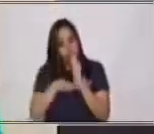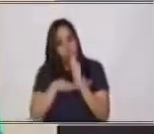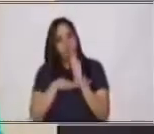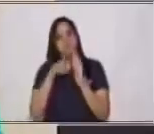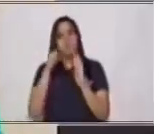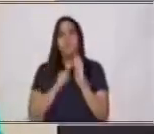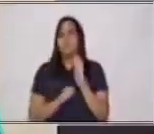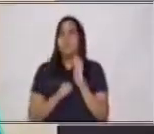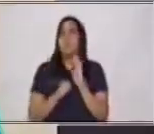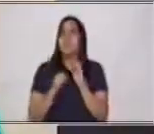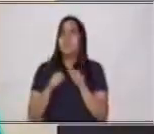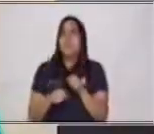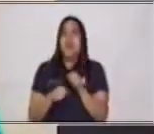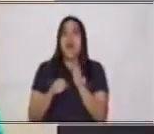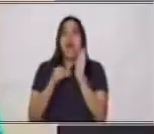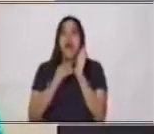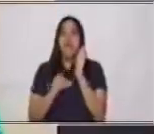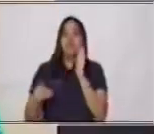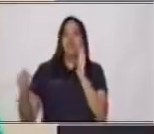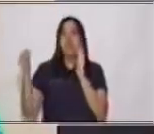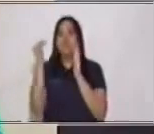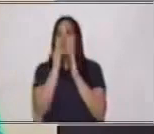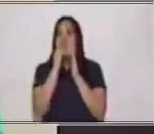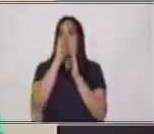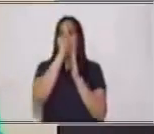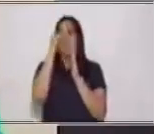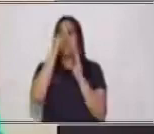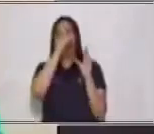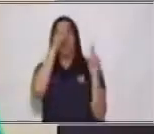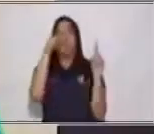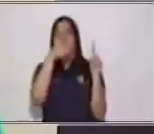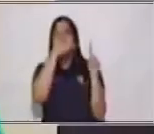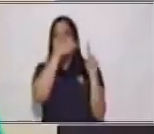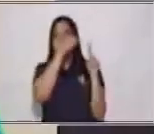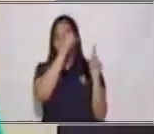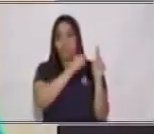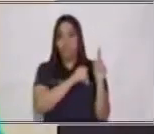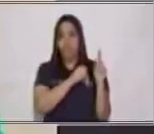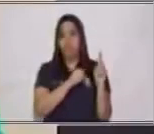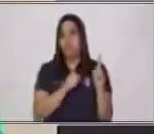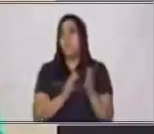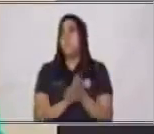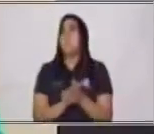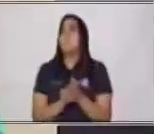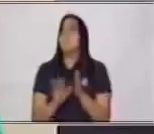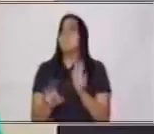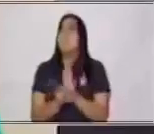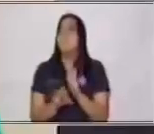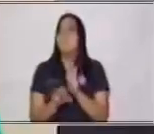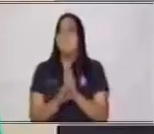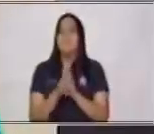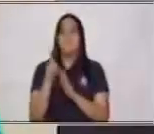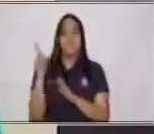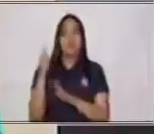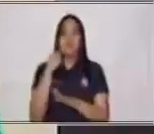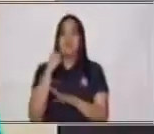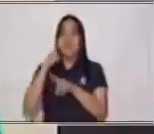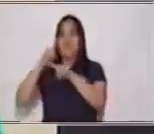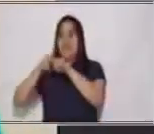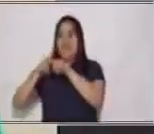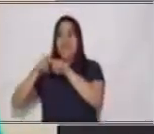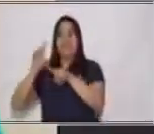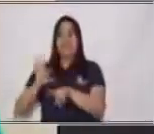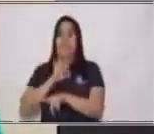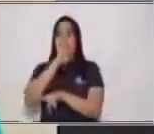grado a nuestro polinomio original. Entonces, nos dicen factoricemos x al